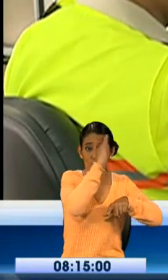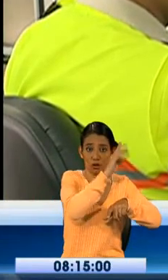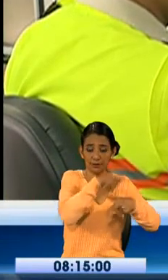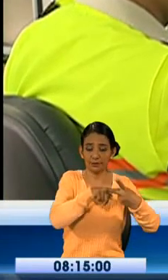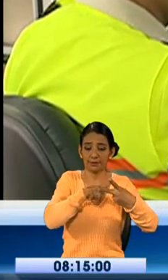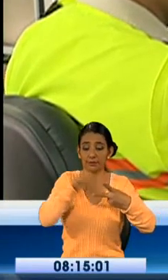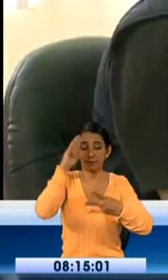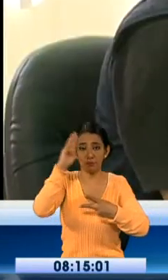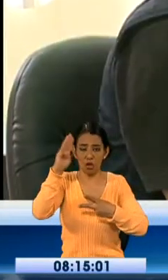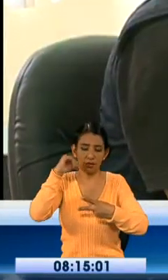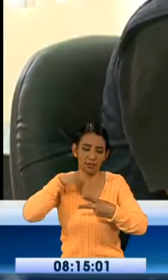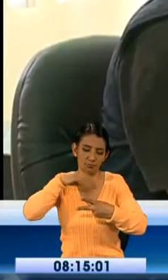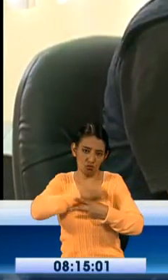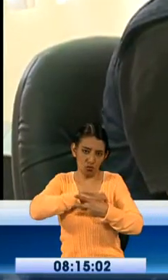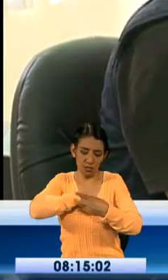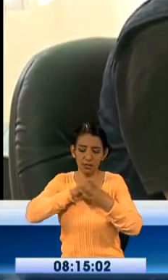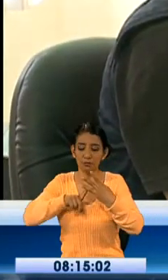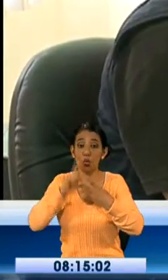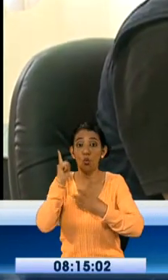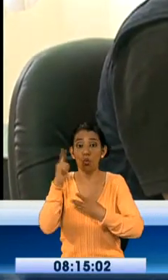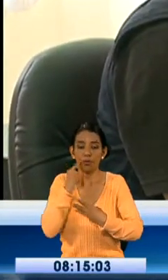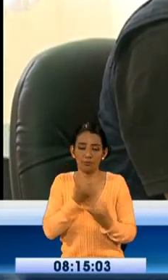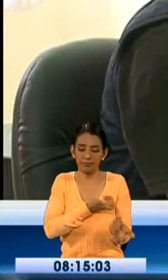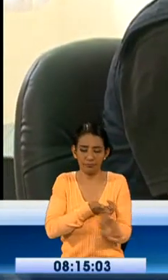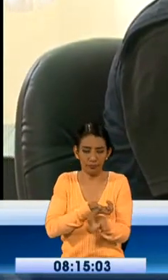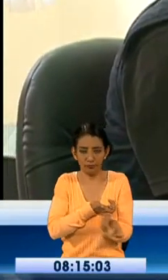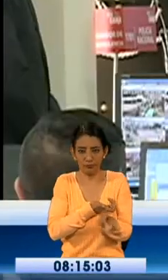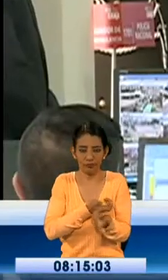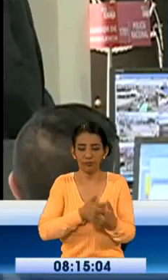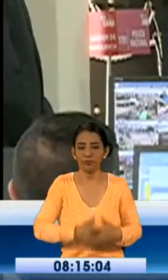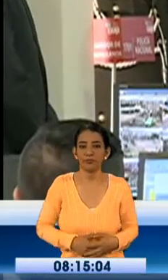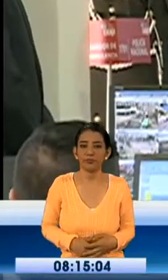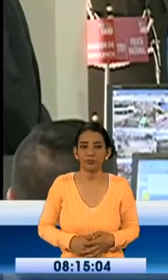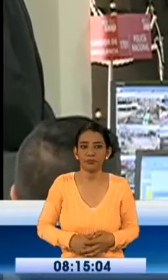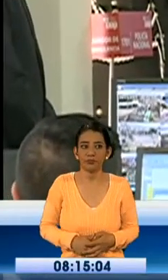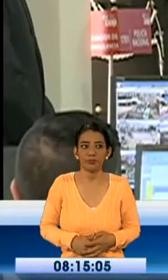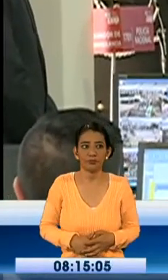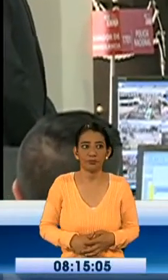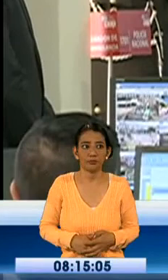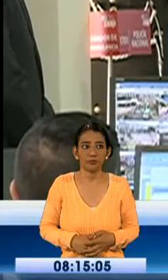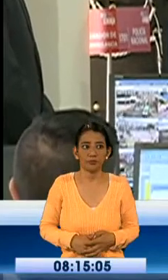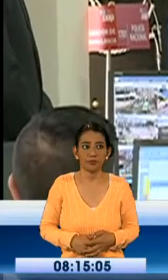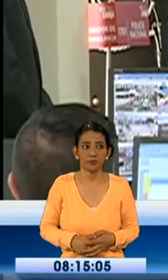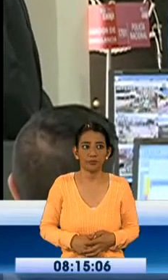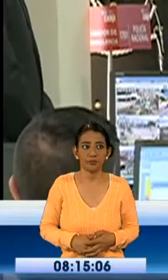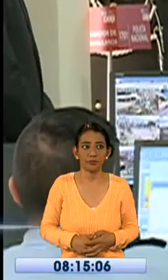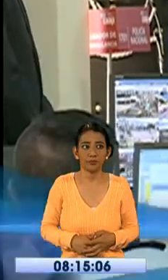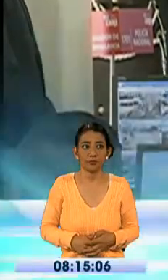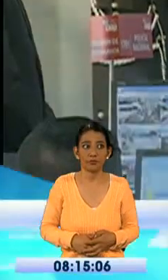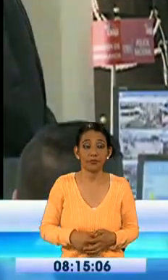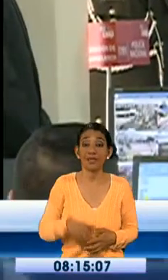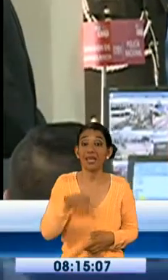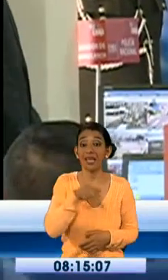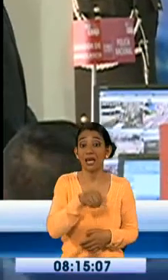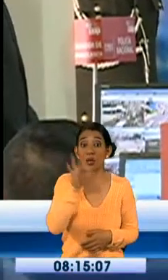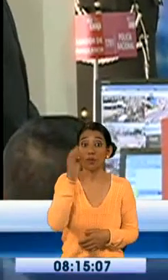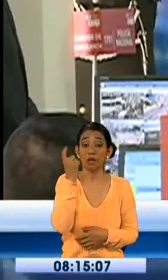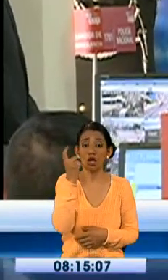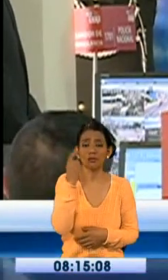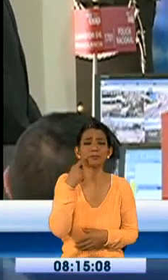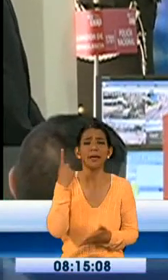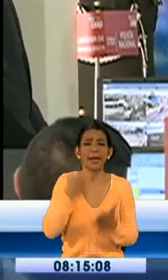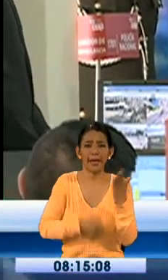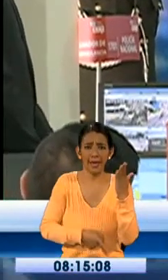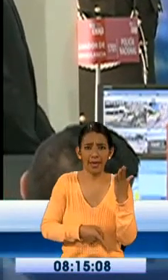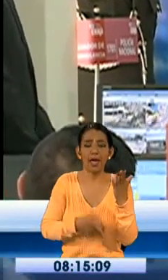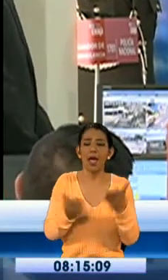la Policía Municipal y 1 para el Cuerpo de Bomberos de Rumiñahui. El ECU no es un fin, es un medio. El medio que sirve a